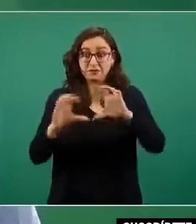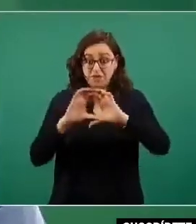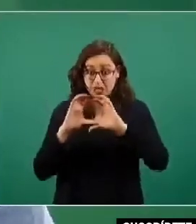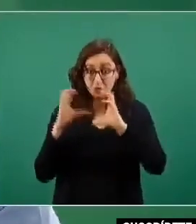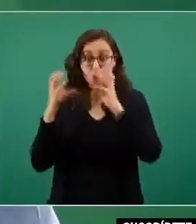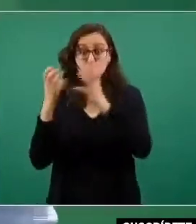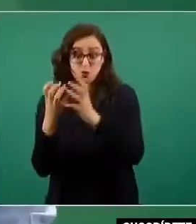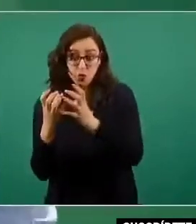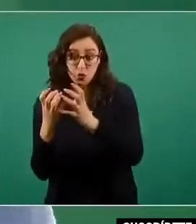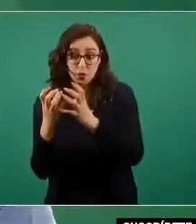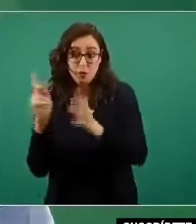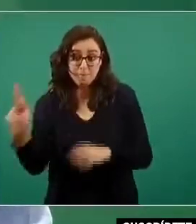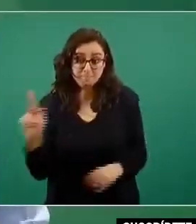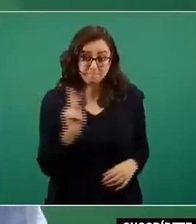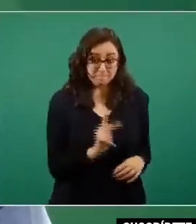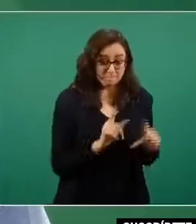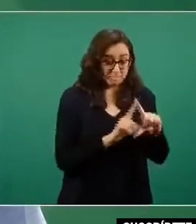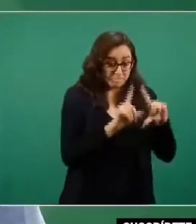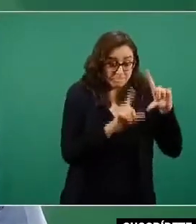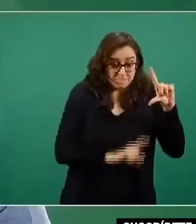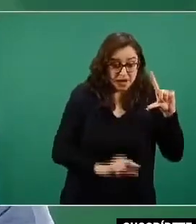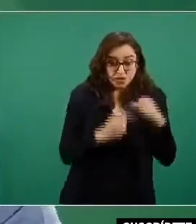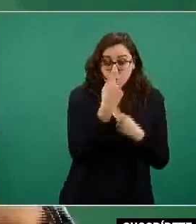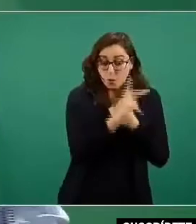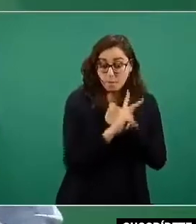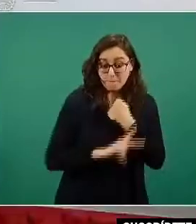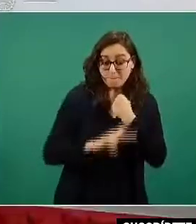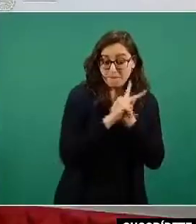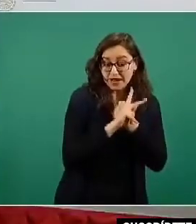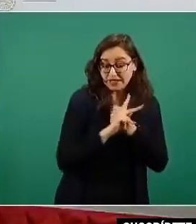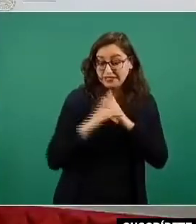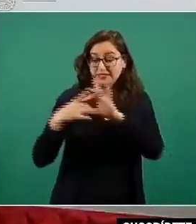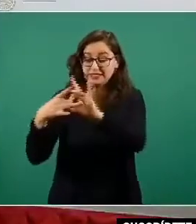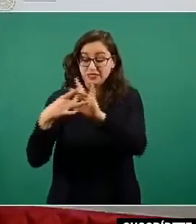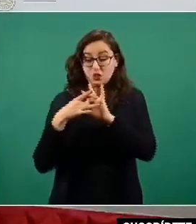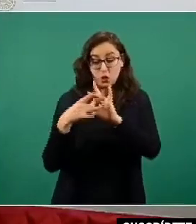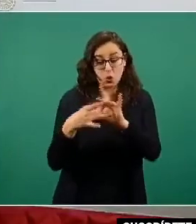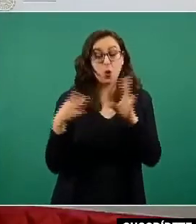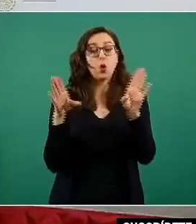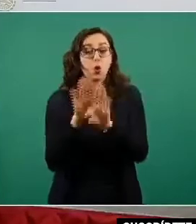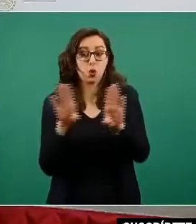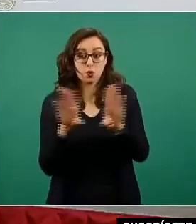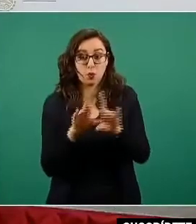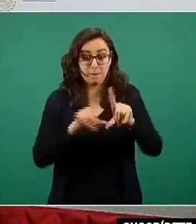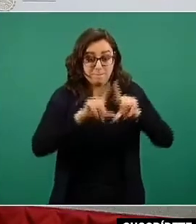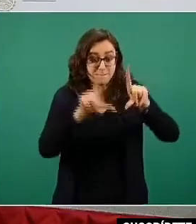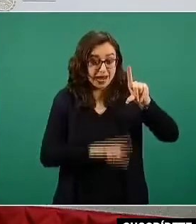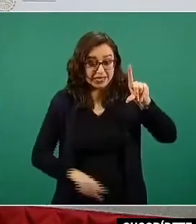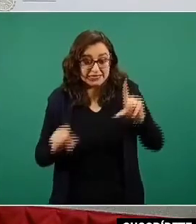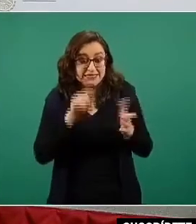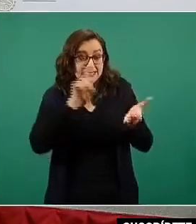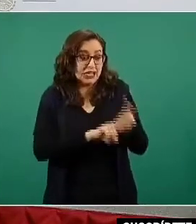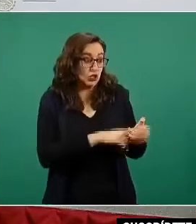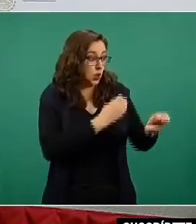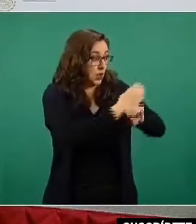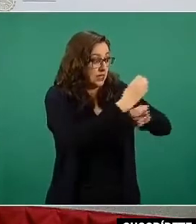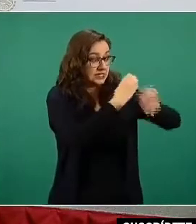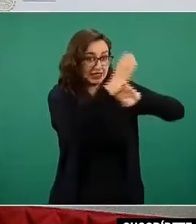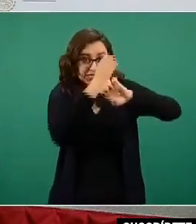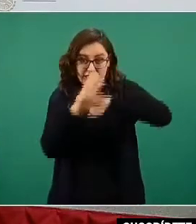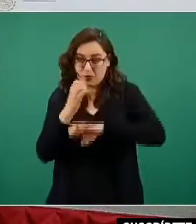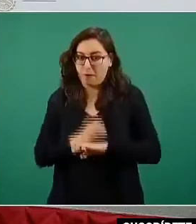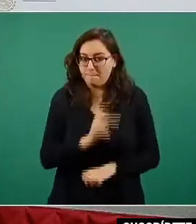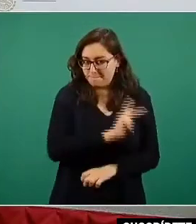perfecta conexión entre el mundo y un país y el país y sus territorios, en este caso los estados.